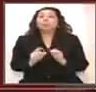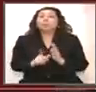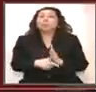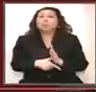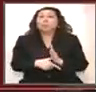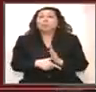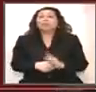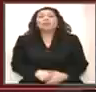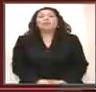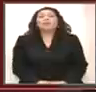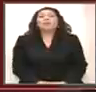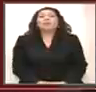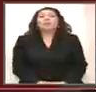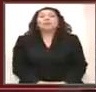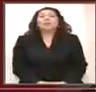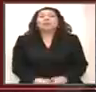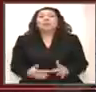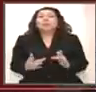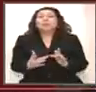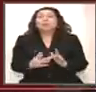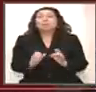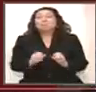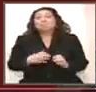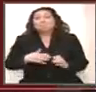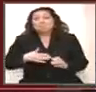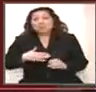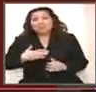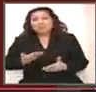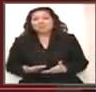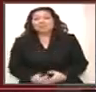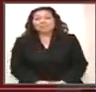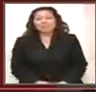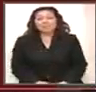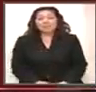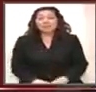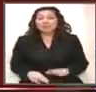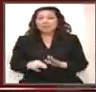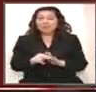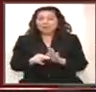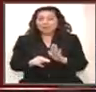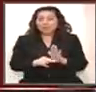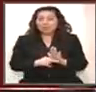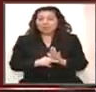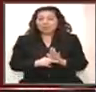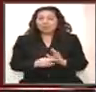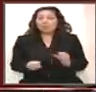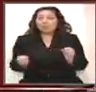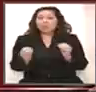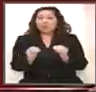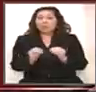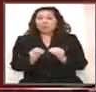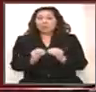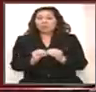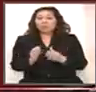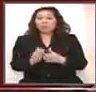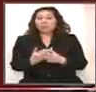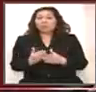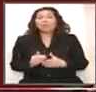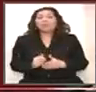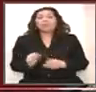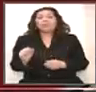luego inescrupulosamente a la venta, posibilitando la norma operativos conjuntos entre